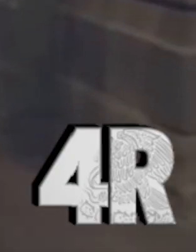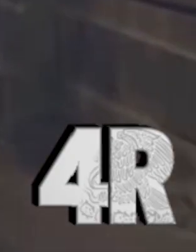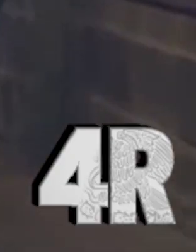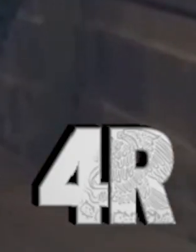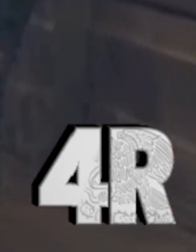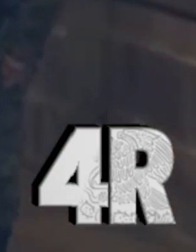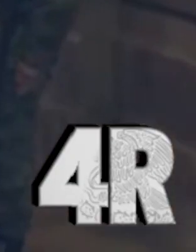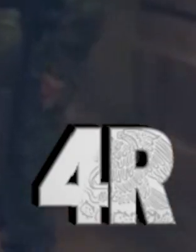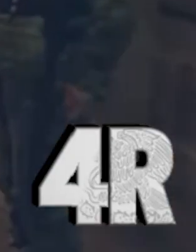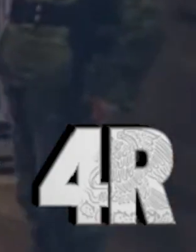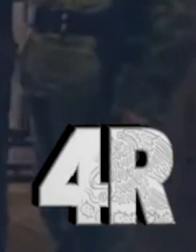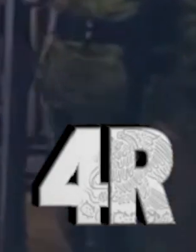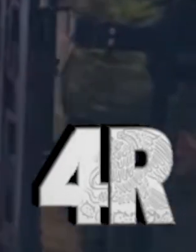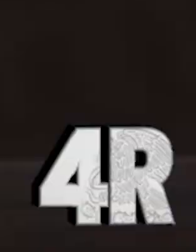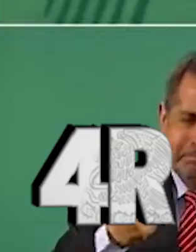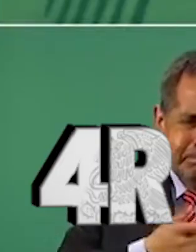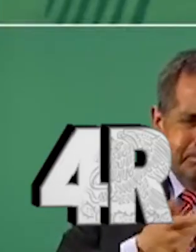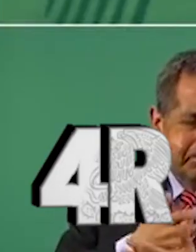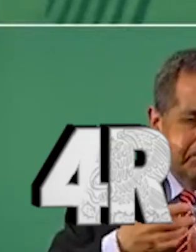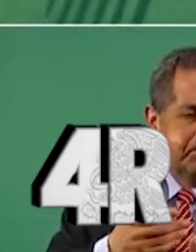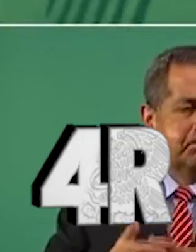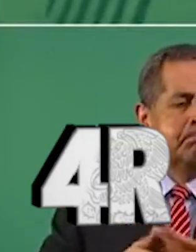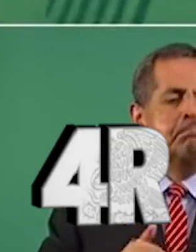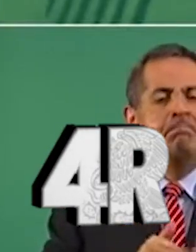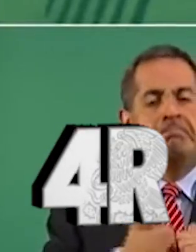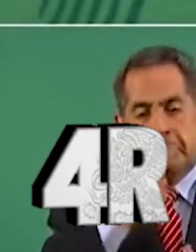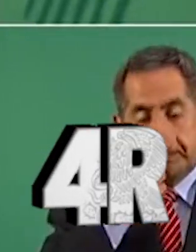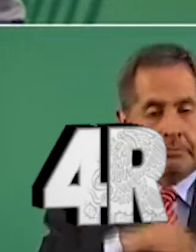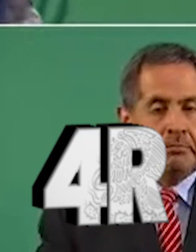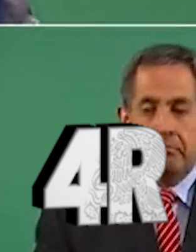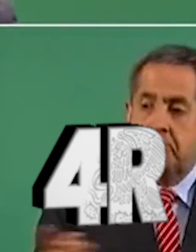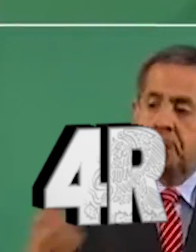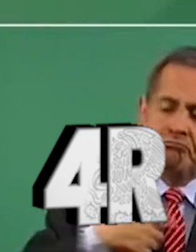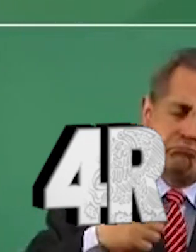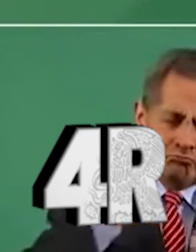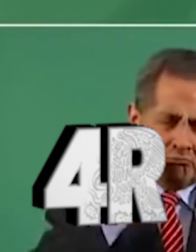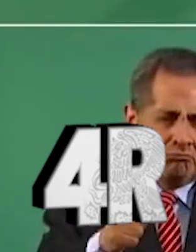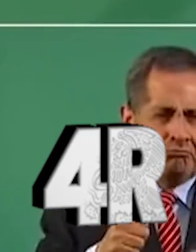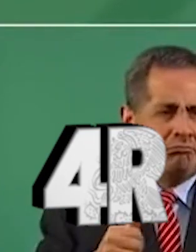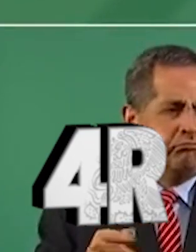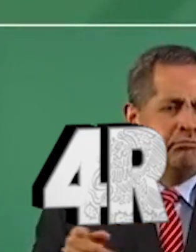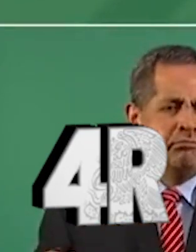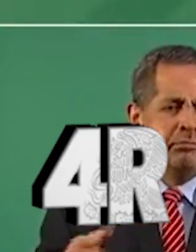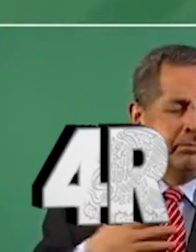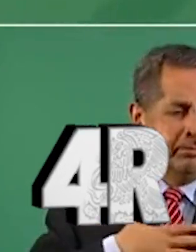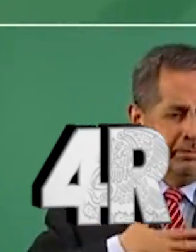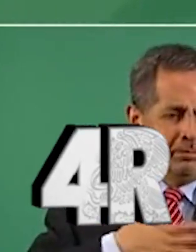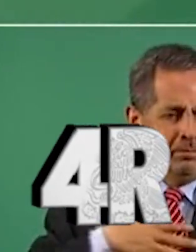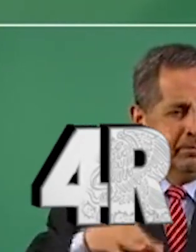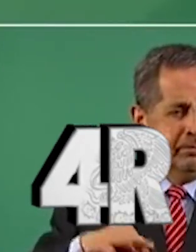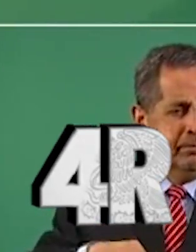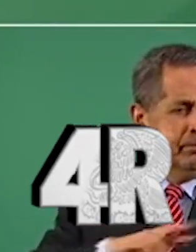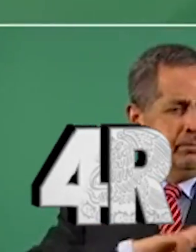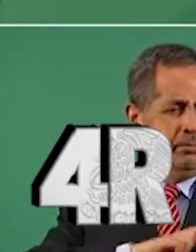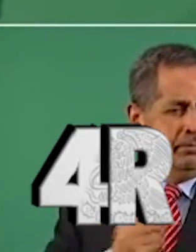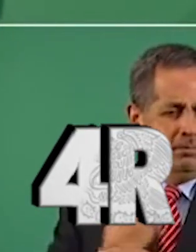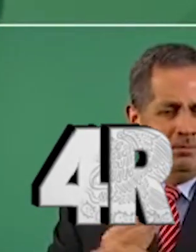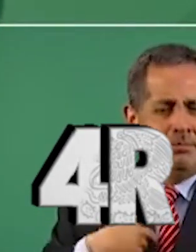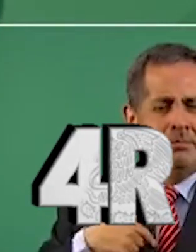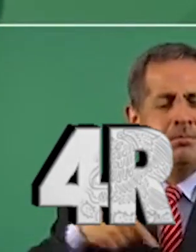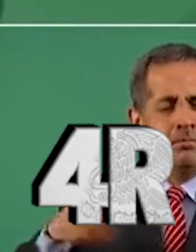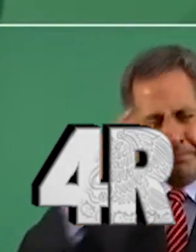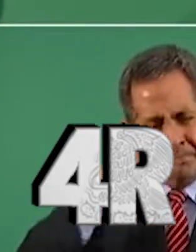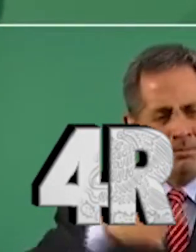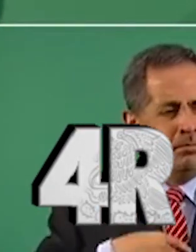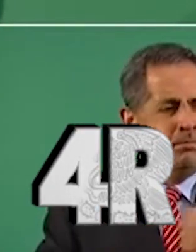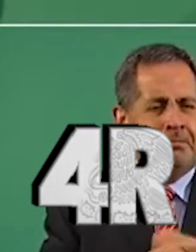si de algo ha servido que el presidente Andrés Manuel haya dado positivo a COVID-19, es para demostrarle una vez más